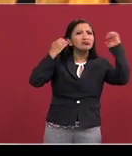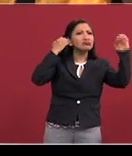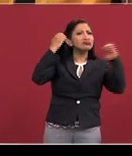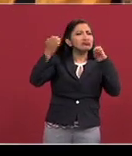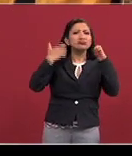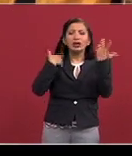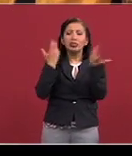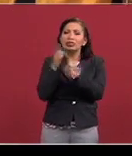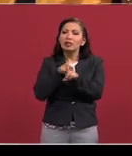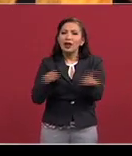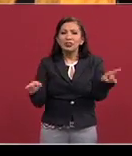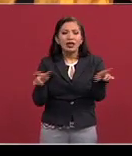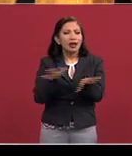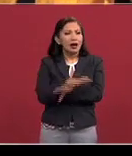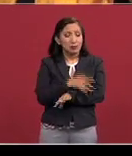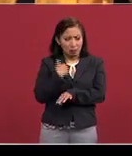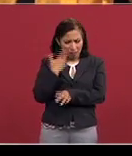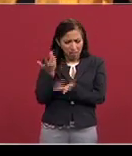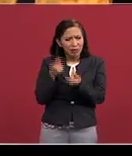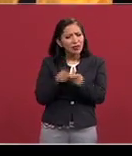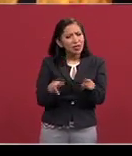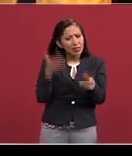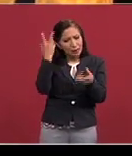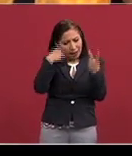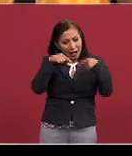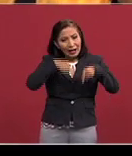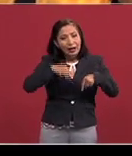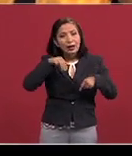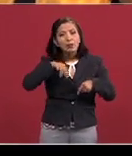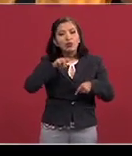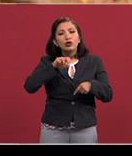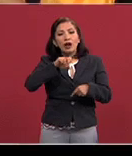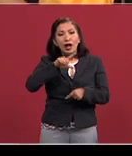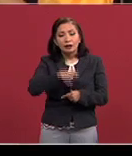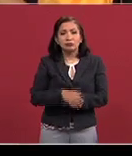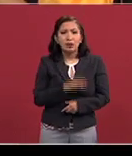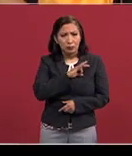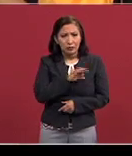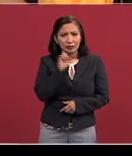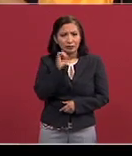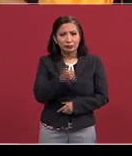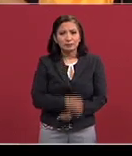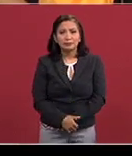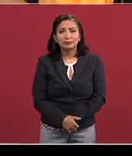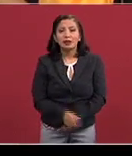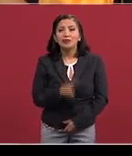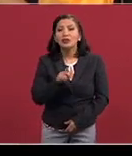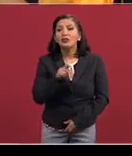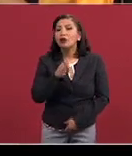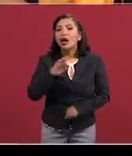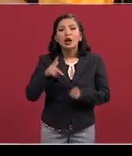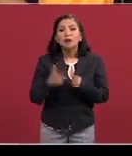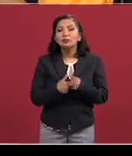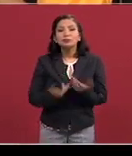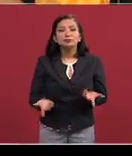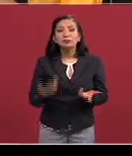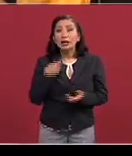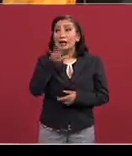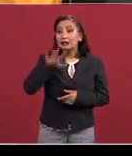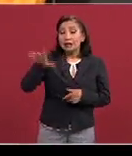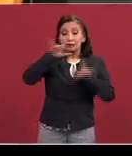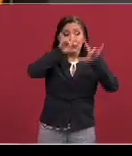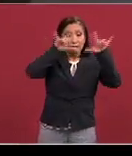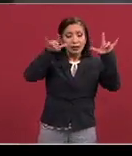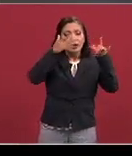uno sale diferente. Atrévanse a ser diferentes, vengan al Munal. Sí, se puede, claro. Víctor, ¿algo más? Bueno, estos paisajes